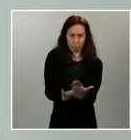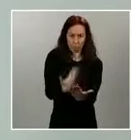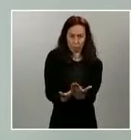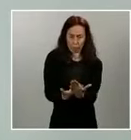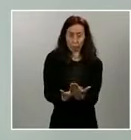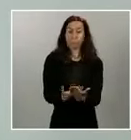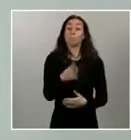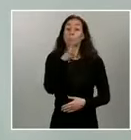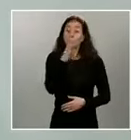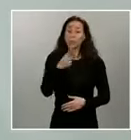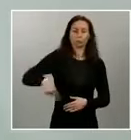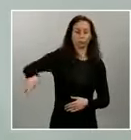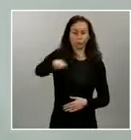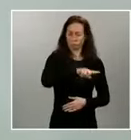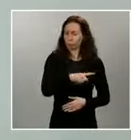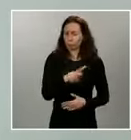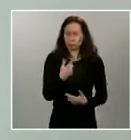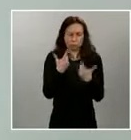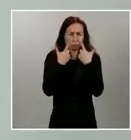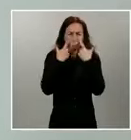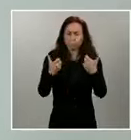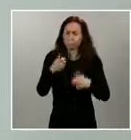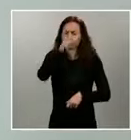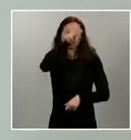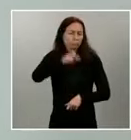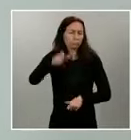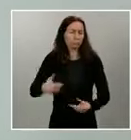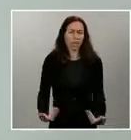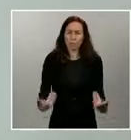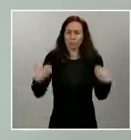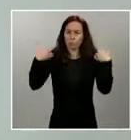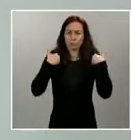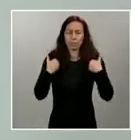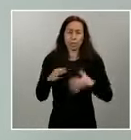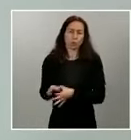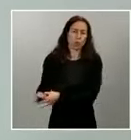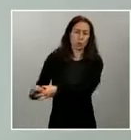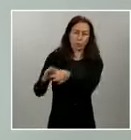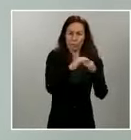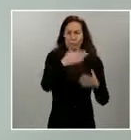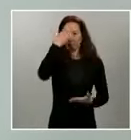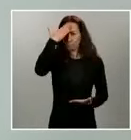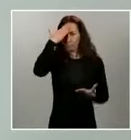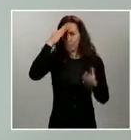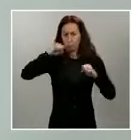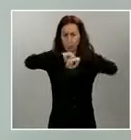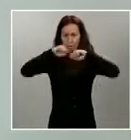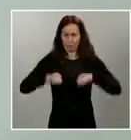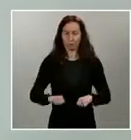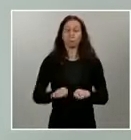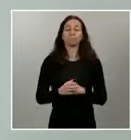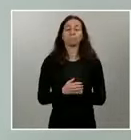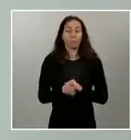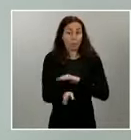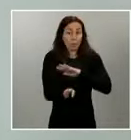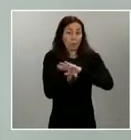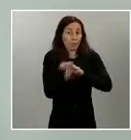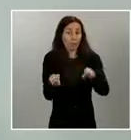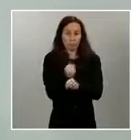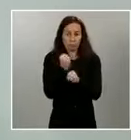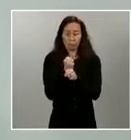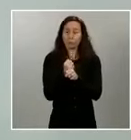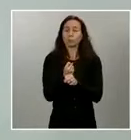madurez, de responsabilidad y de solidaridad de la sociedad española. Sin embargo, seguimos trabajando para concienciar a